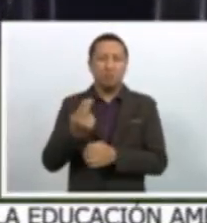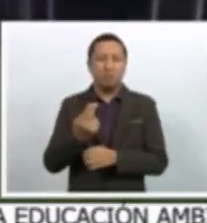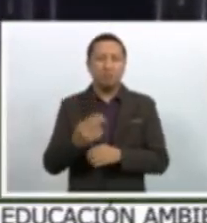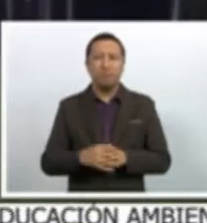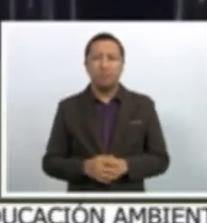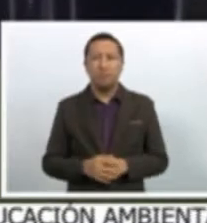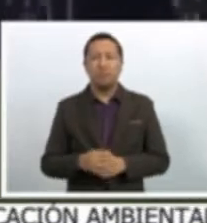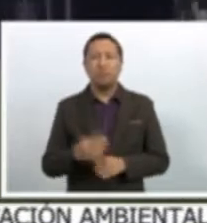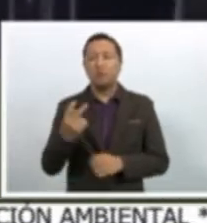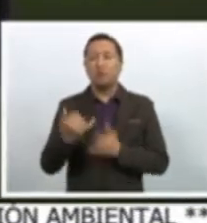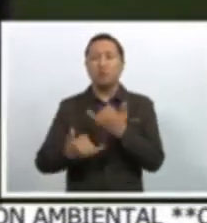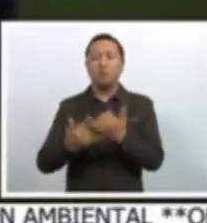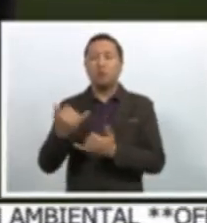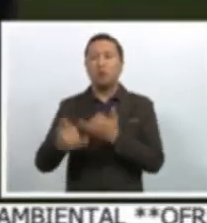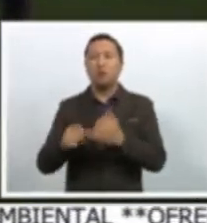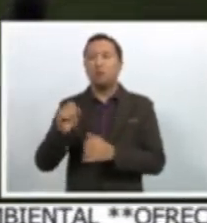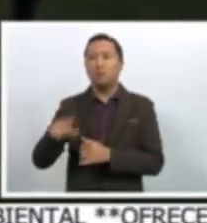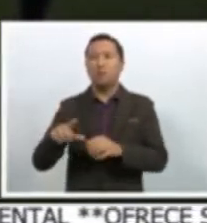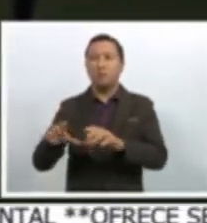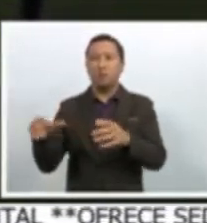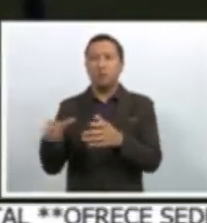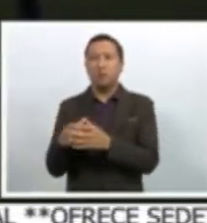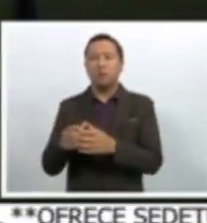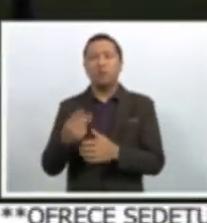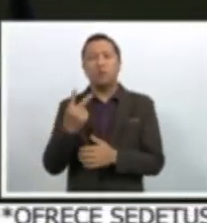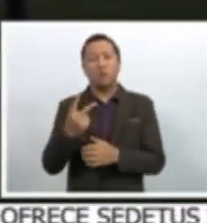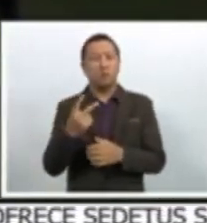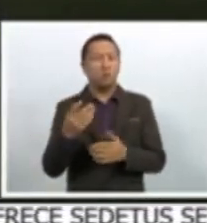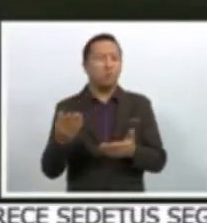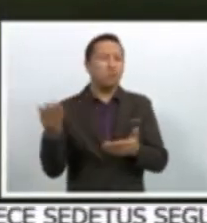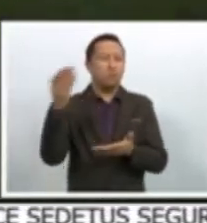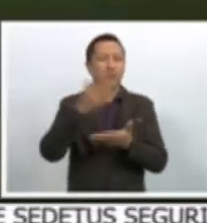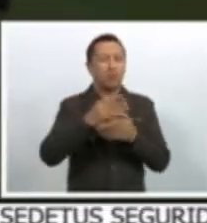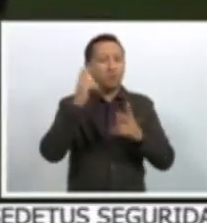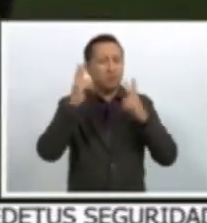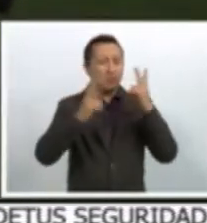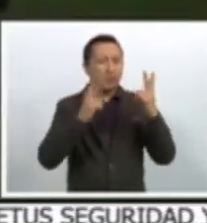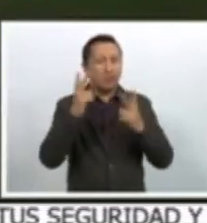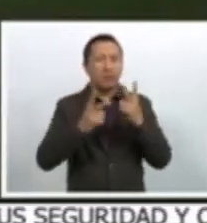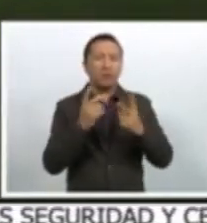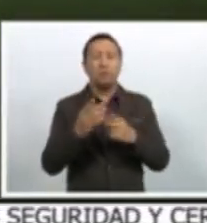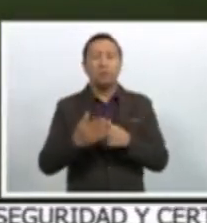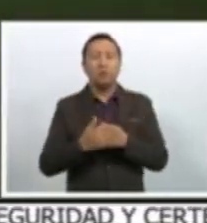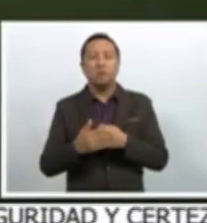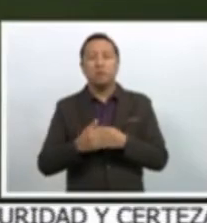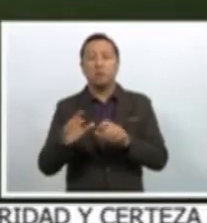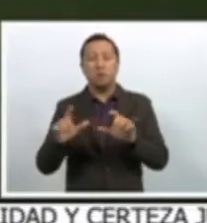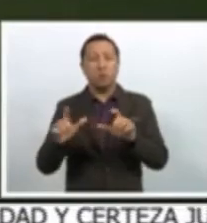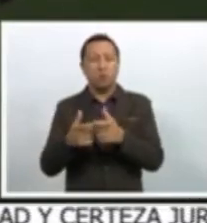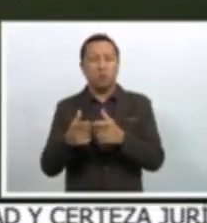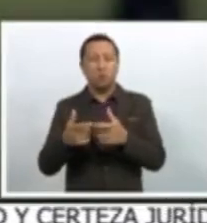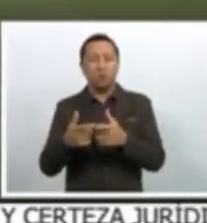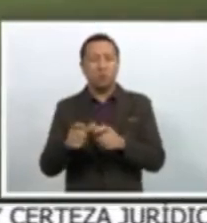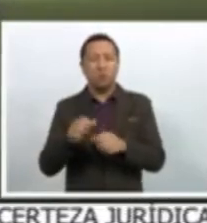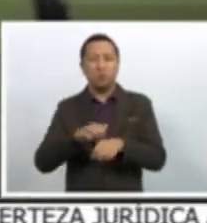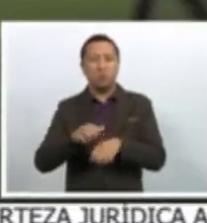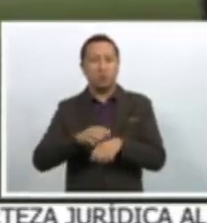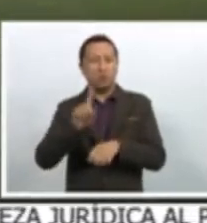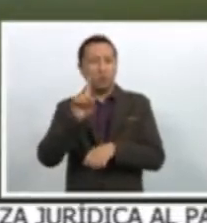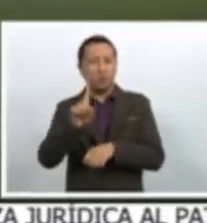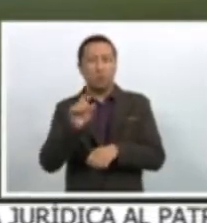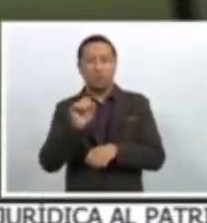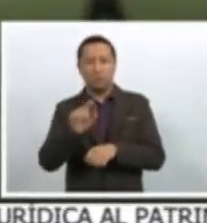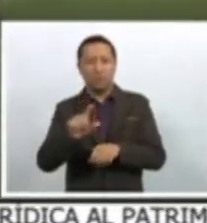dos de visitantes son los que tendrán los Pioneros Junior en la recta final de la primera vuelta en el grupo 1 de la Liga de la Tercera División Profesional.